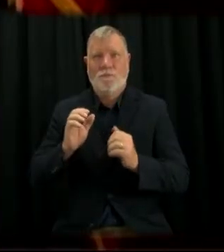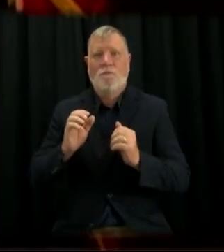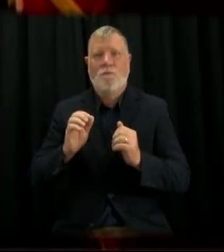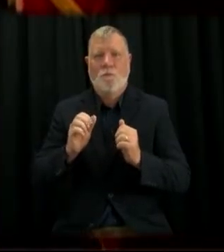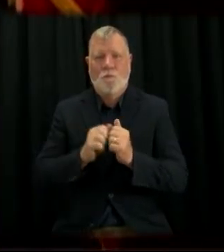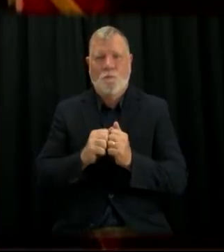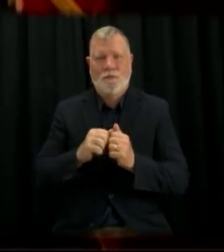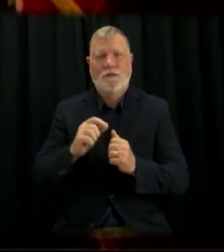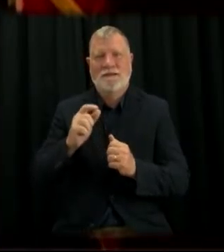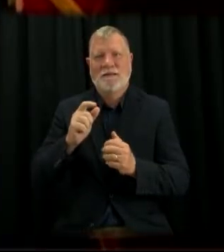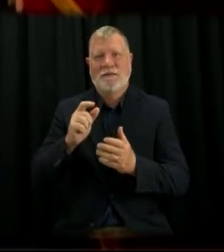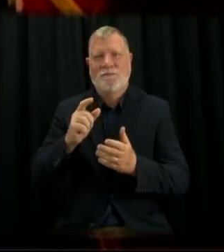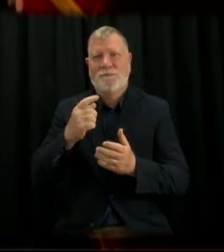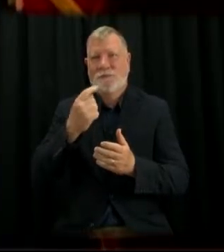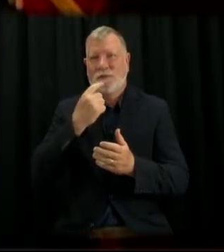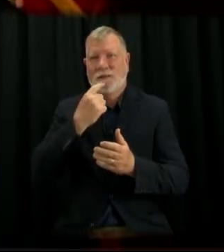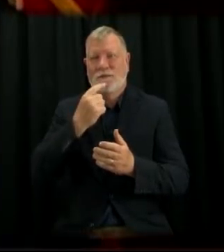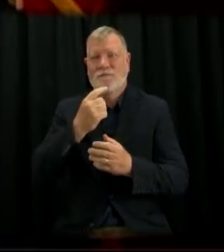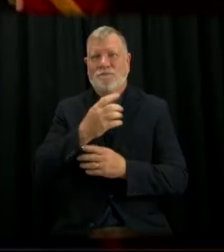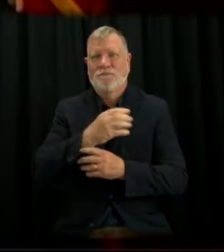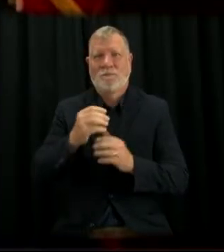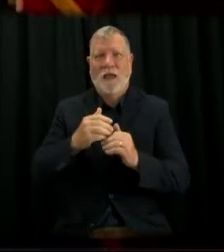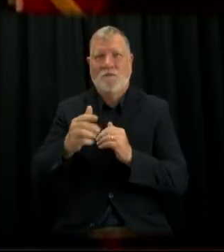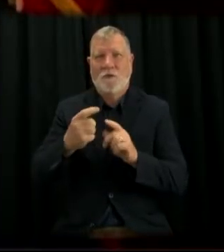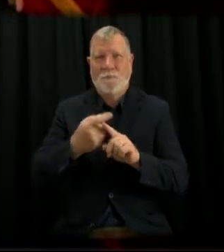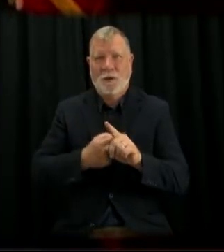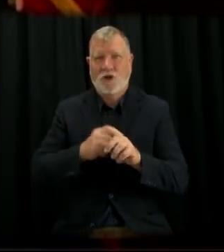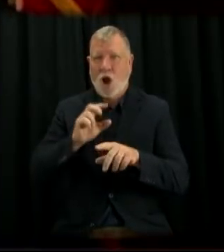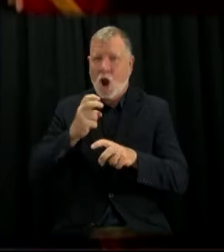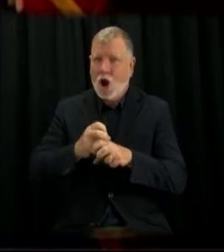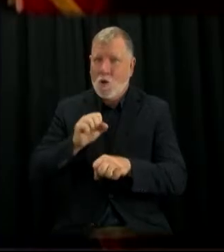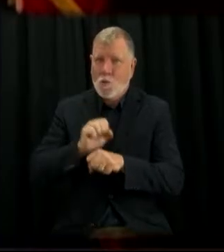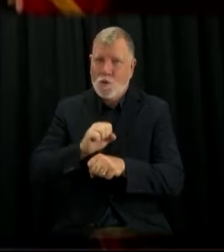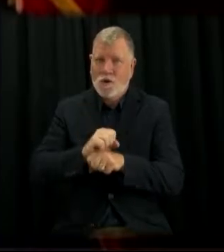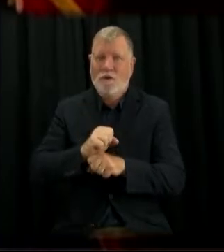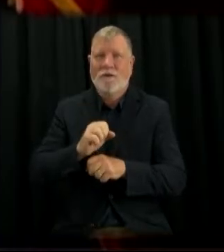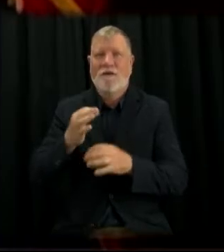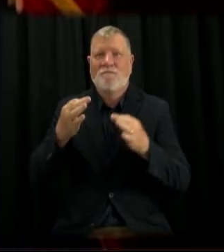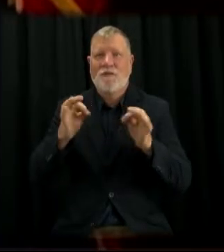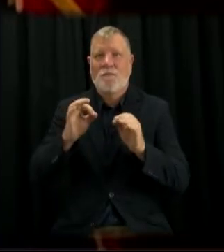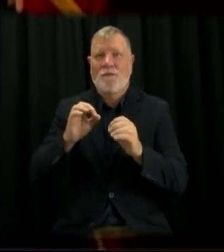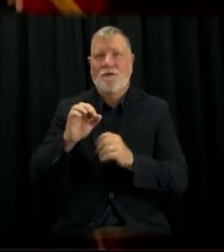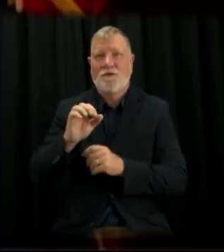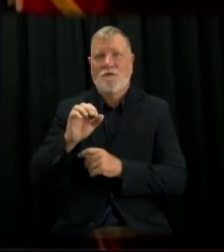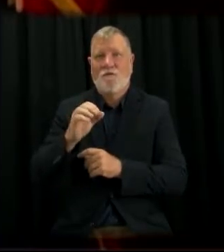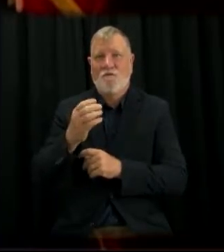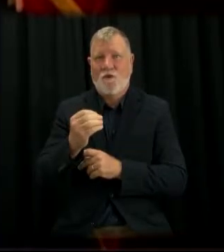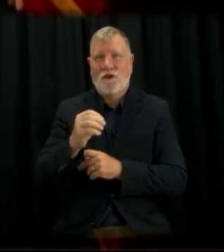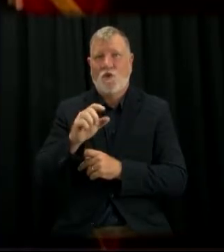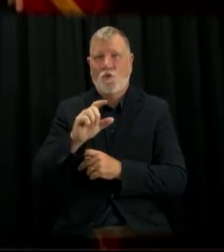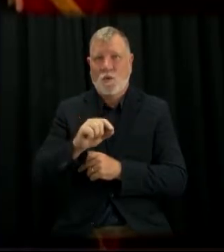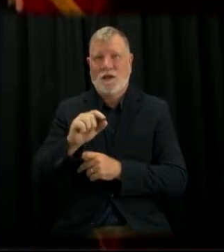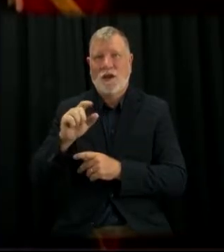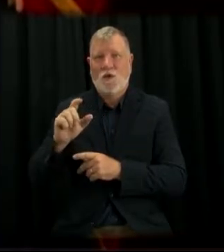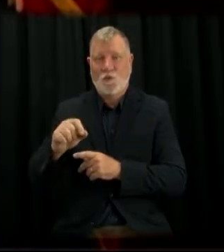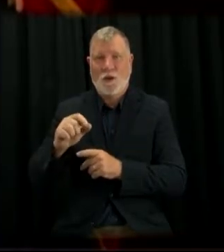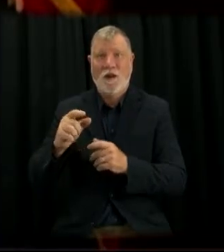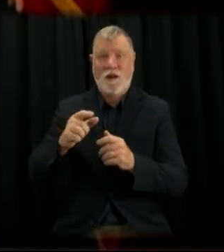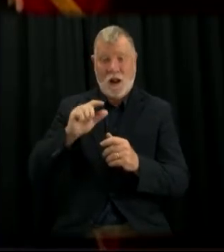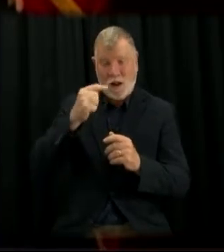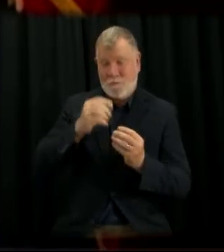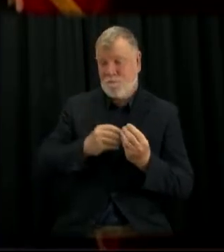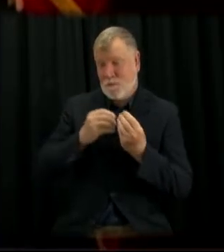proceso, como la directora ejecutiva ha establecido. Después de muchos meses de trabajos, desde febrero de 2020, presentamos